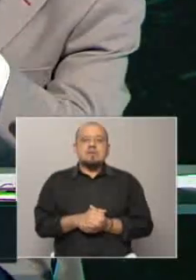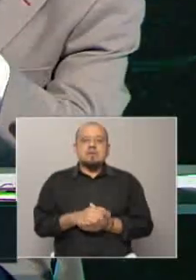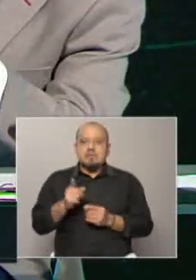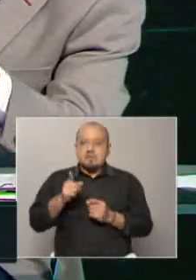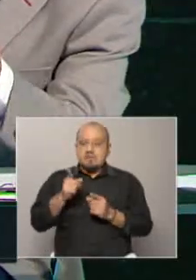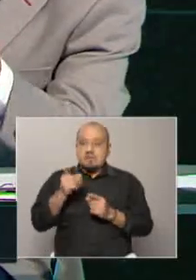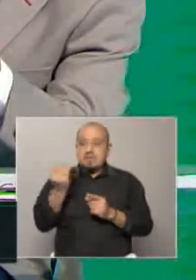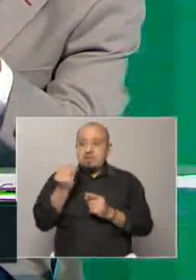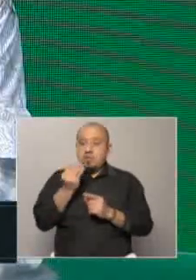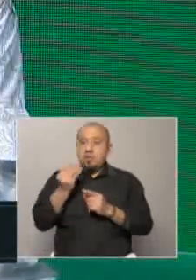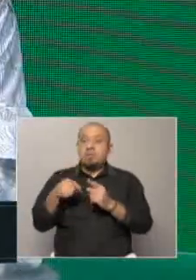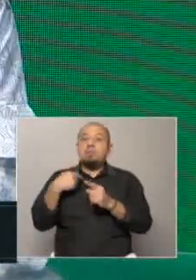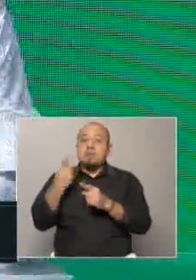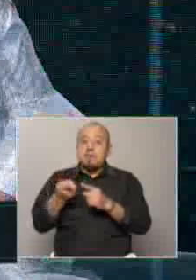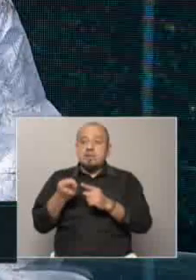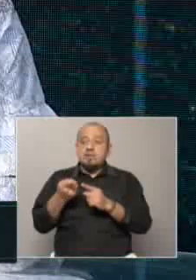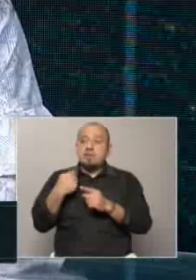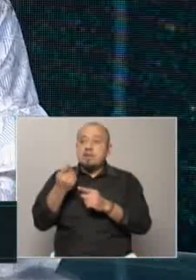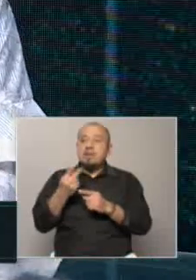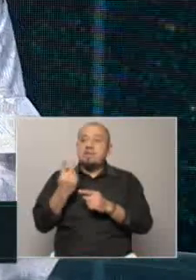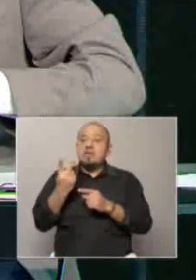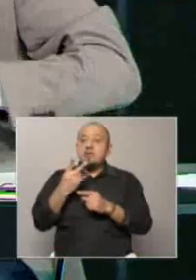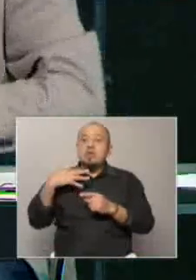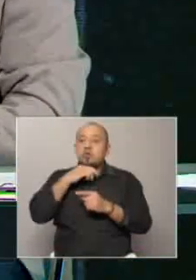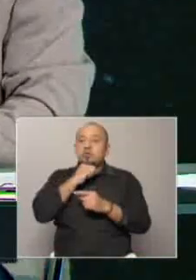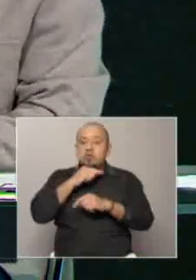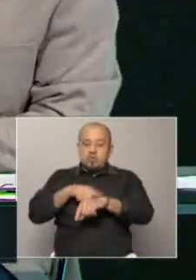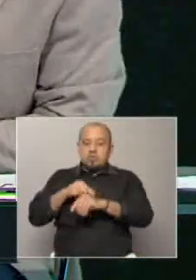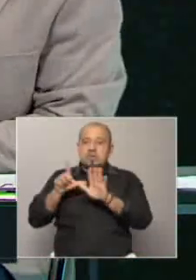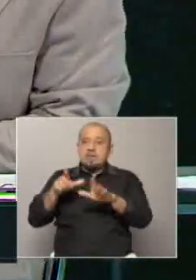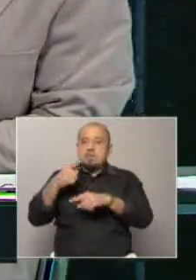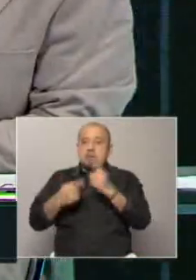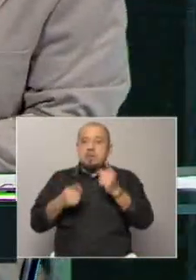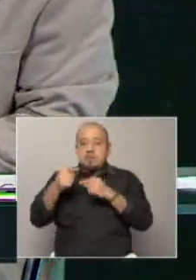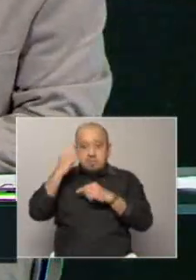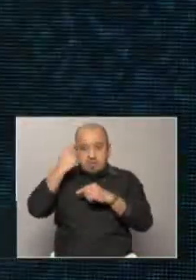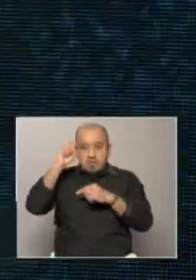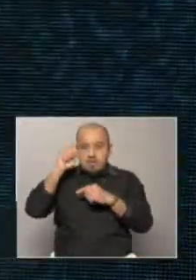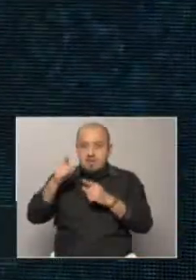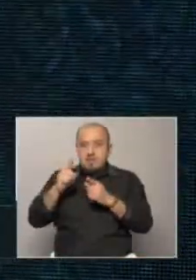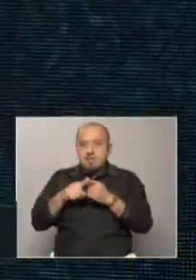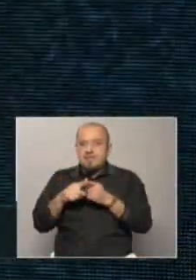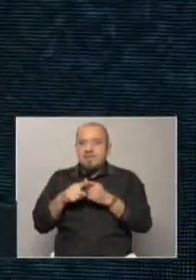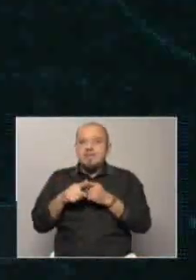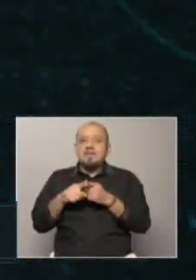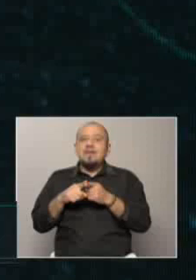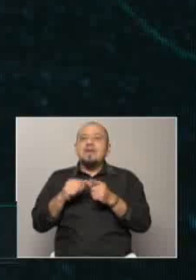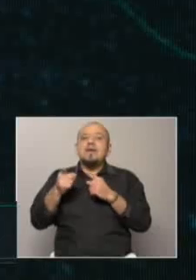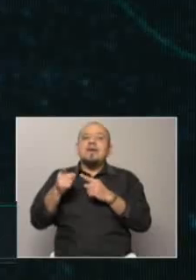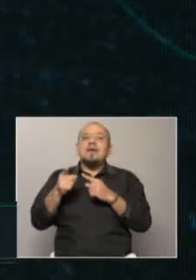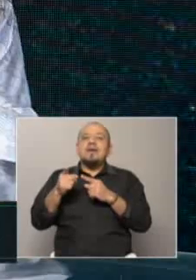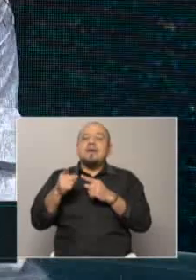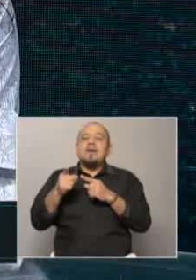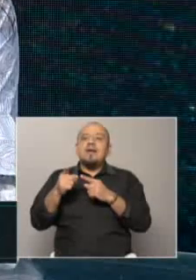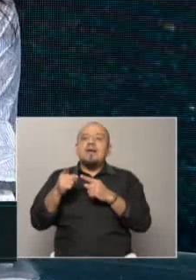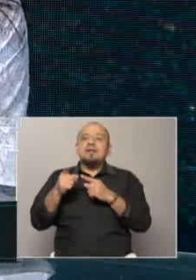sábado, Mañana, 22 de agosto a las 19:30, tuviste una idea fantástica. Tuve una idea. Que es festejarle cumpleaños a Idea.